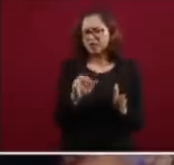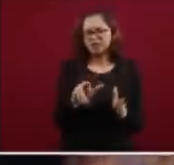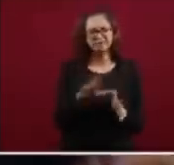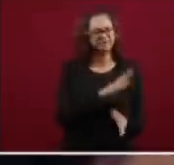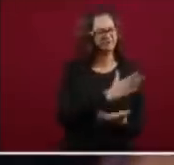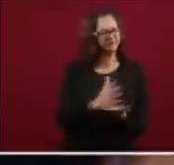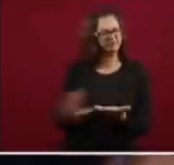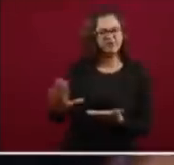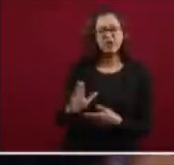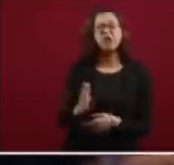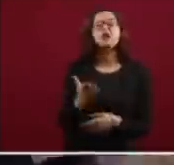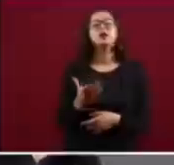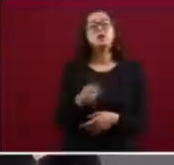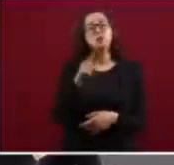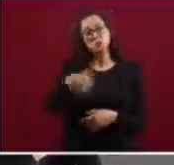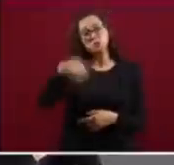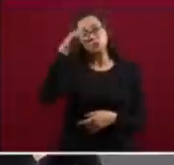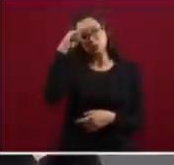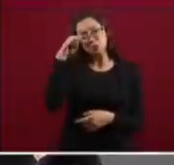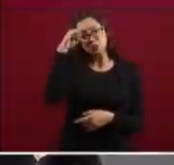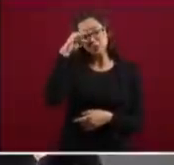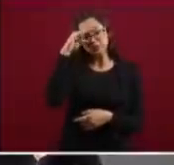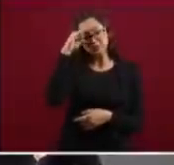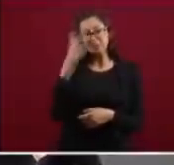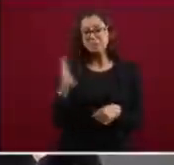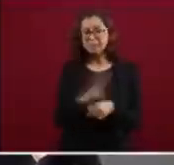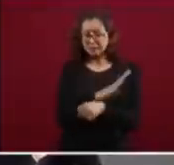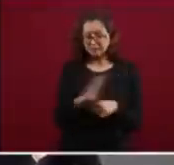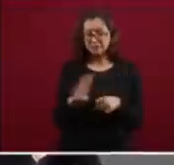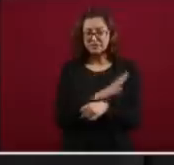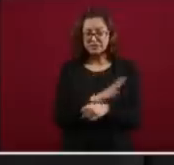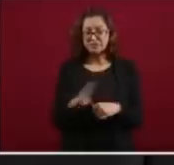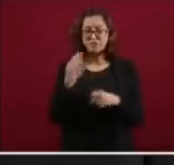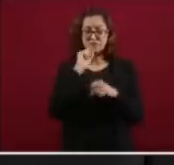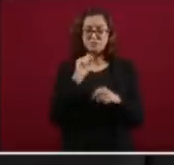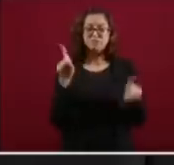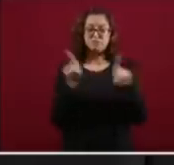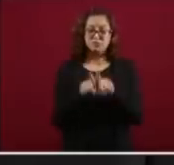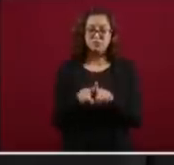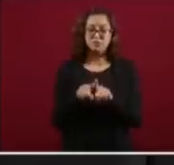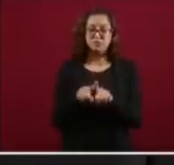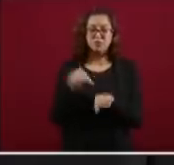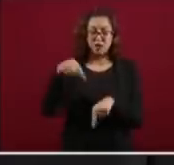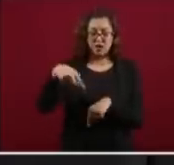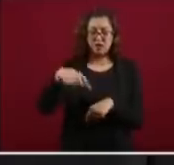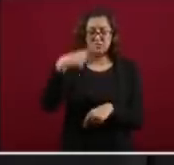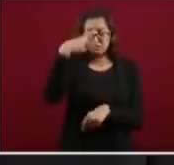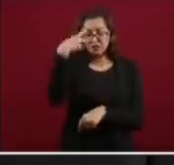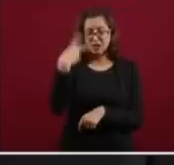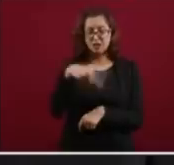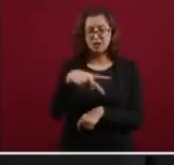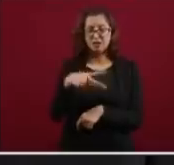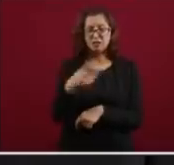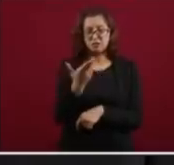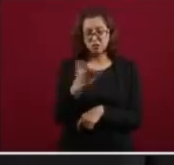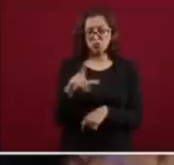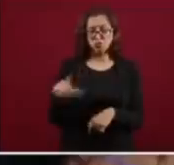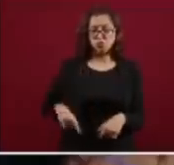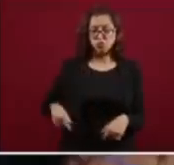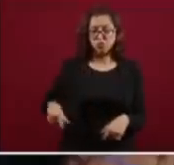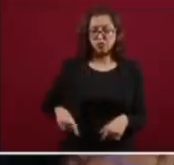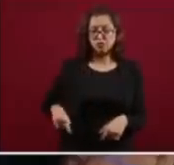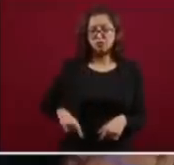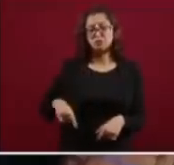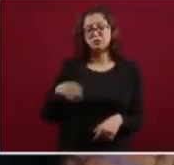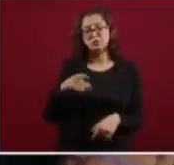este giro también favorable para lo que se está haciendo aquí en méxico por parte de su gobierno usted